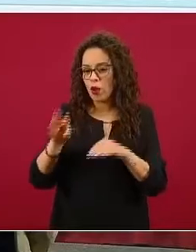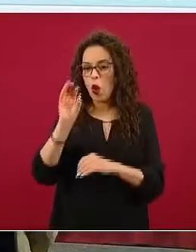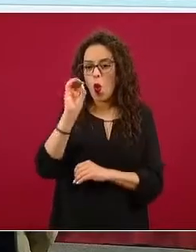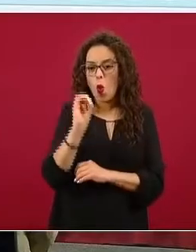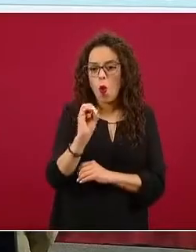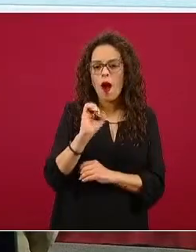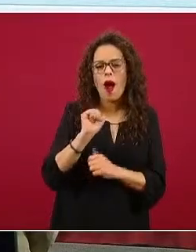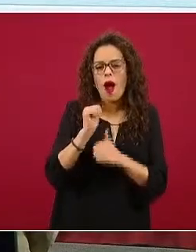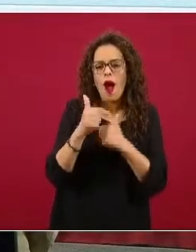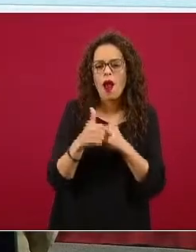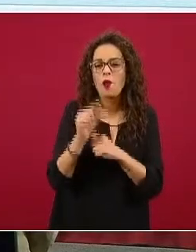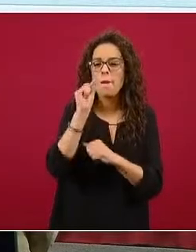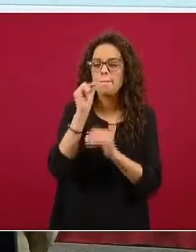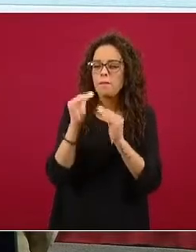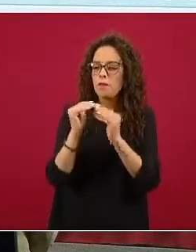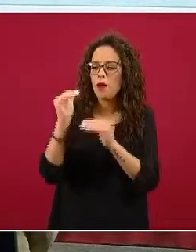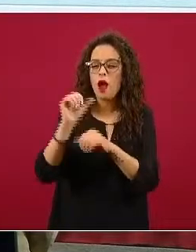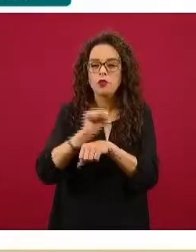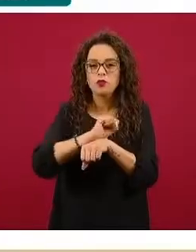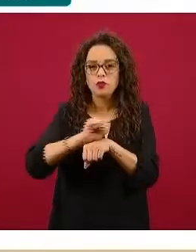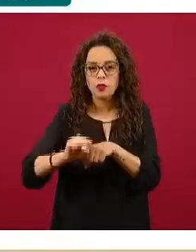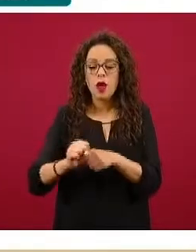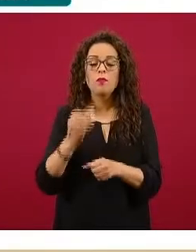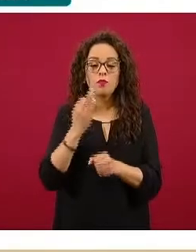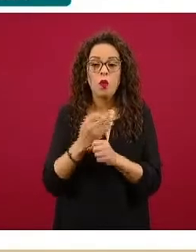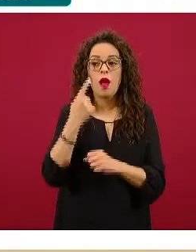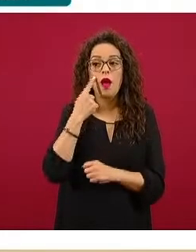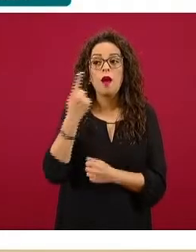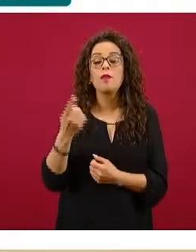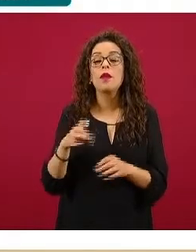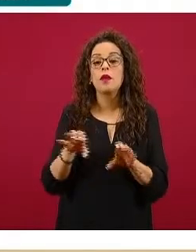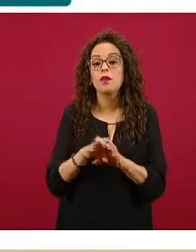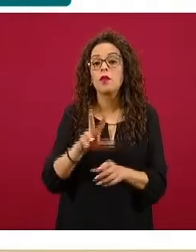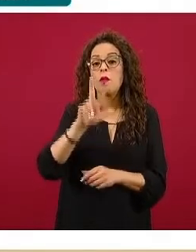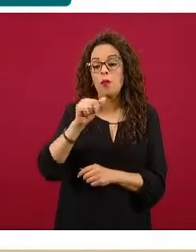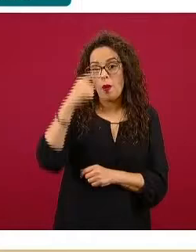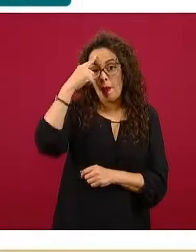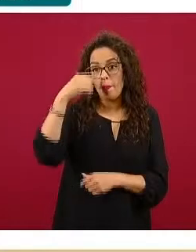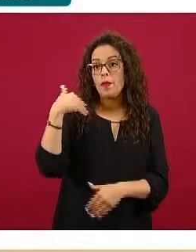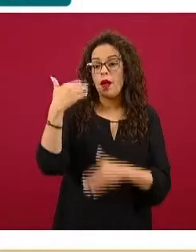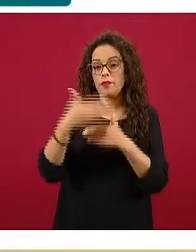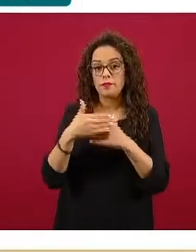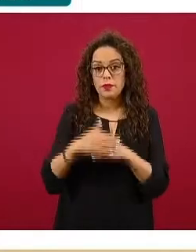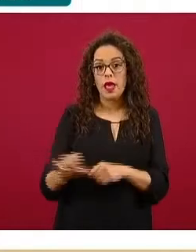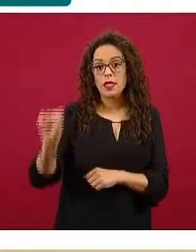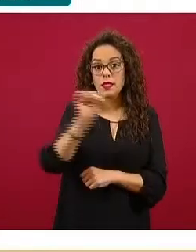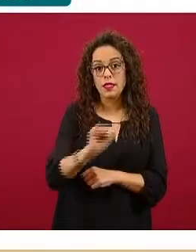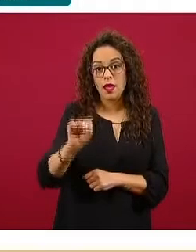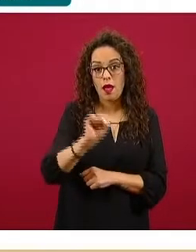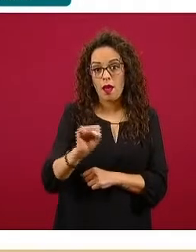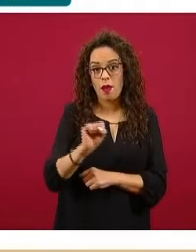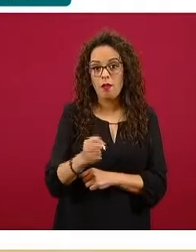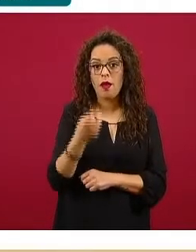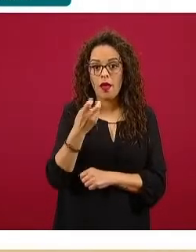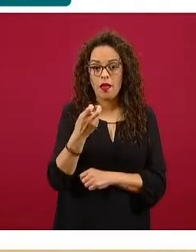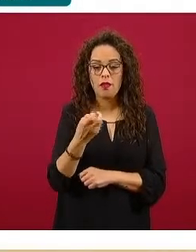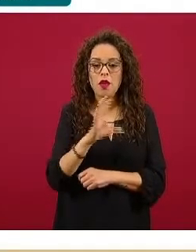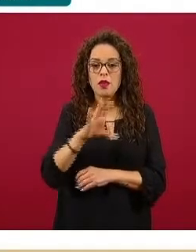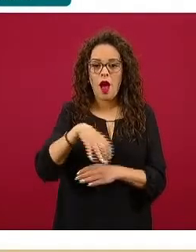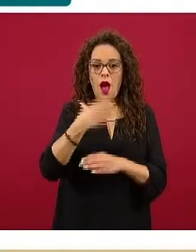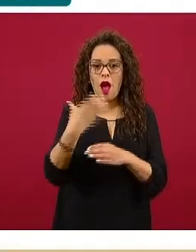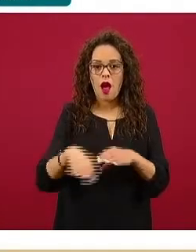ligero. Esto lo veremos qué tanto se comporta de esta manera el día sábado, cuando cerremos el comportamiento de la